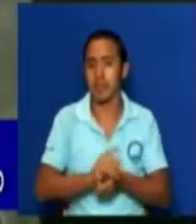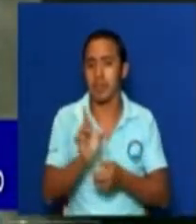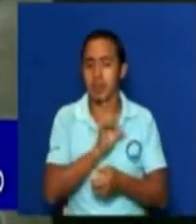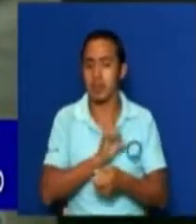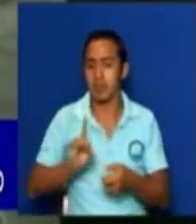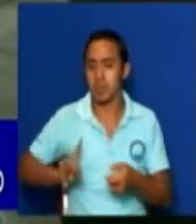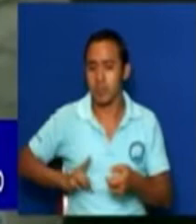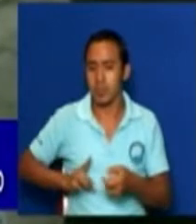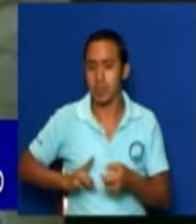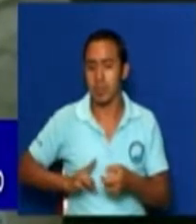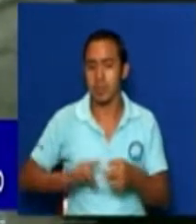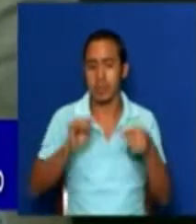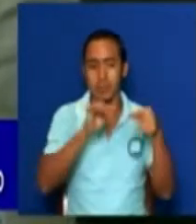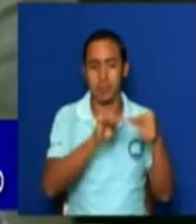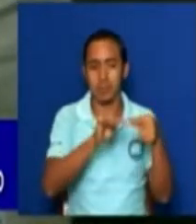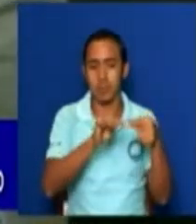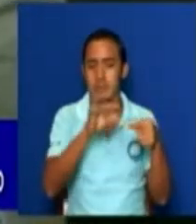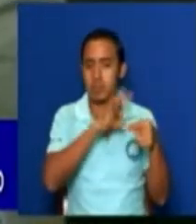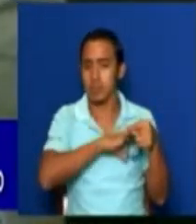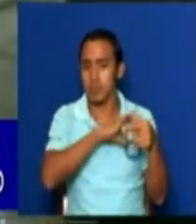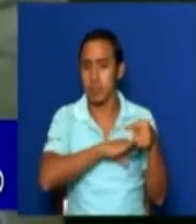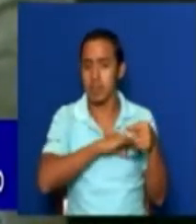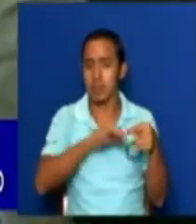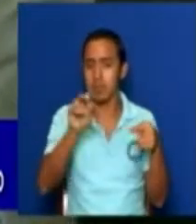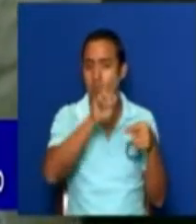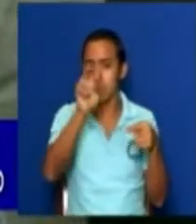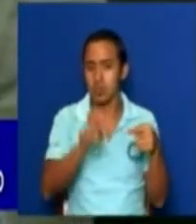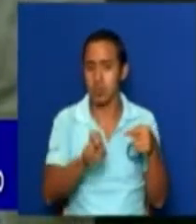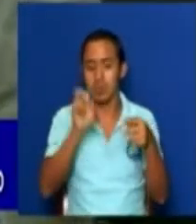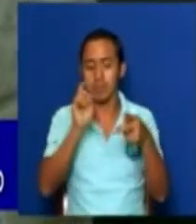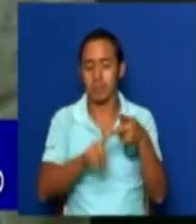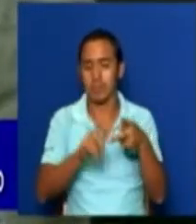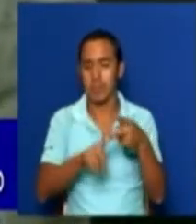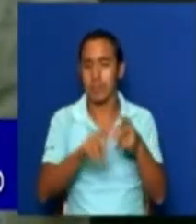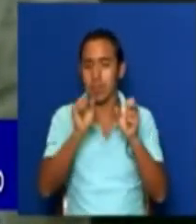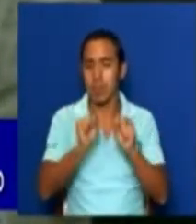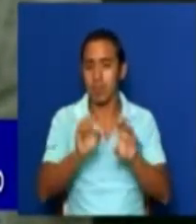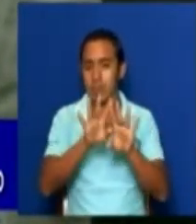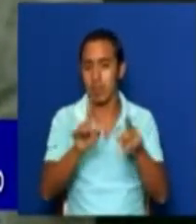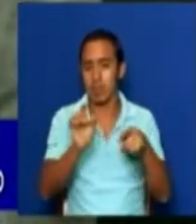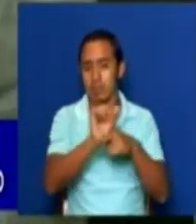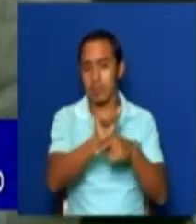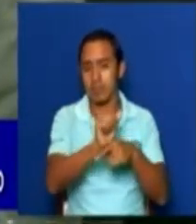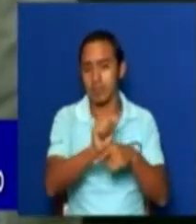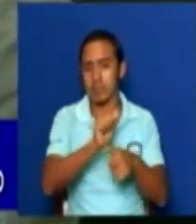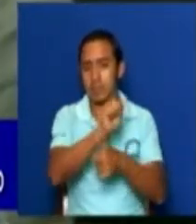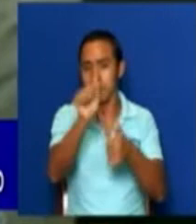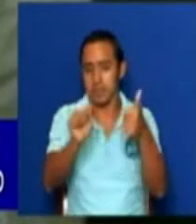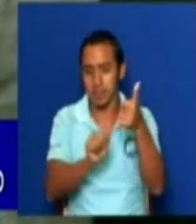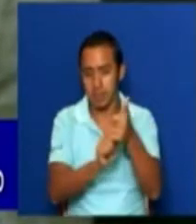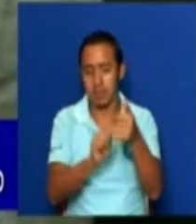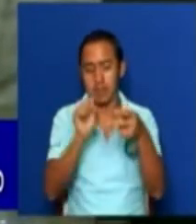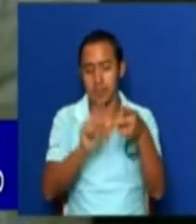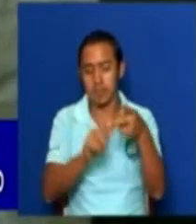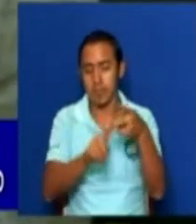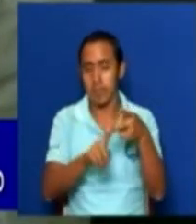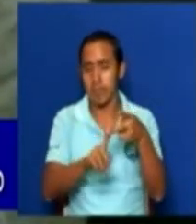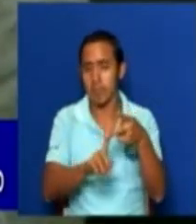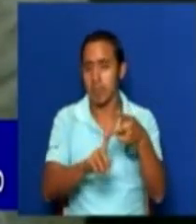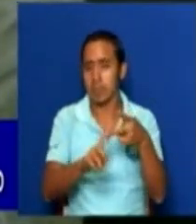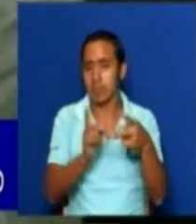propietarios ganamos en Córdoba y los diputados y diputadas suplentes ganan en Córdoba. No